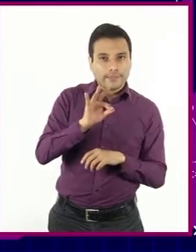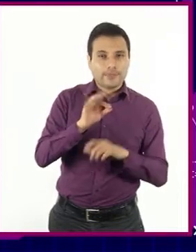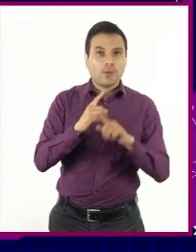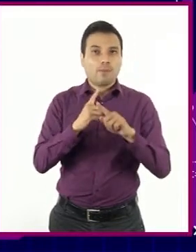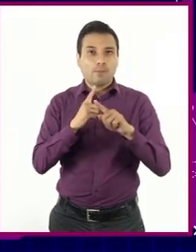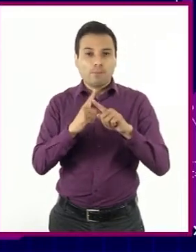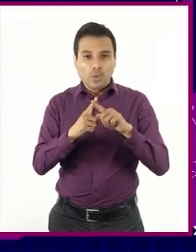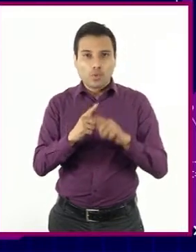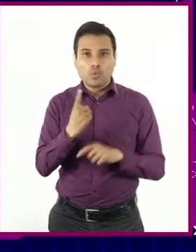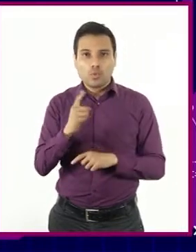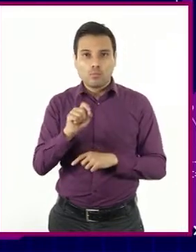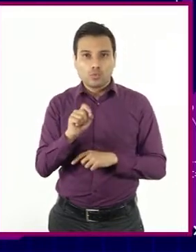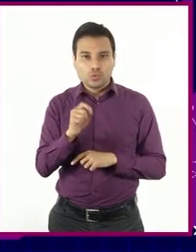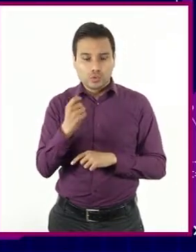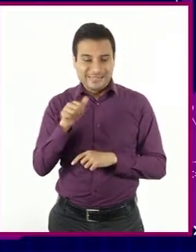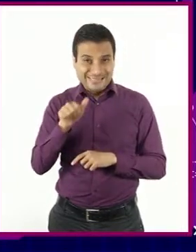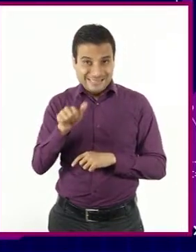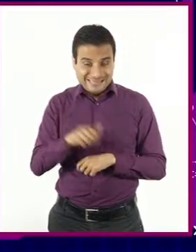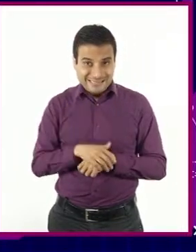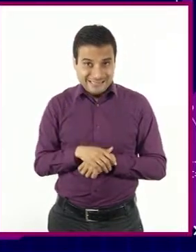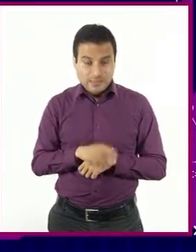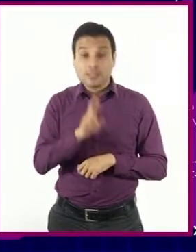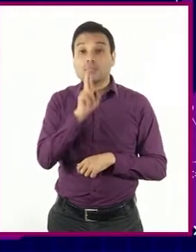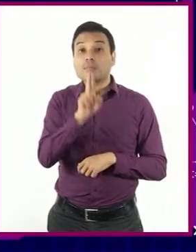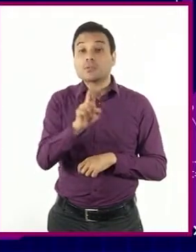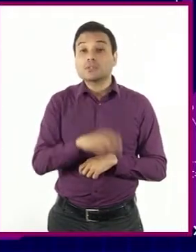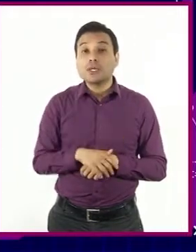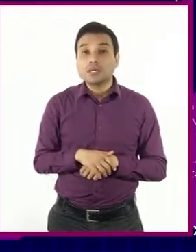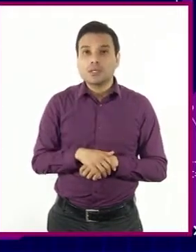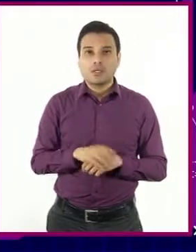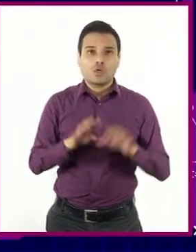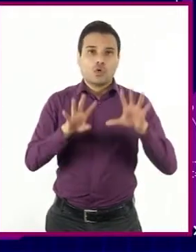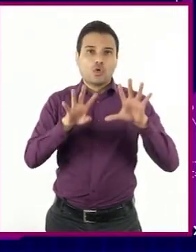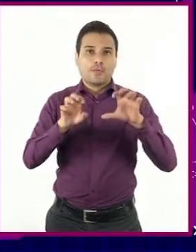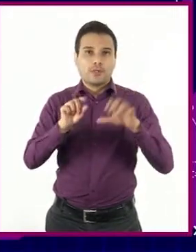por 1.16 y se obtiene